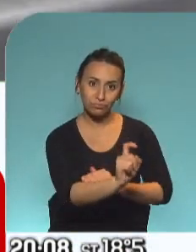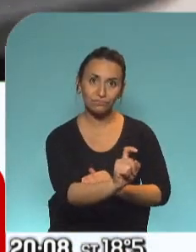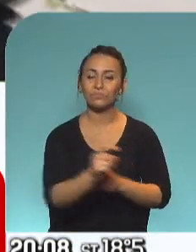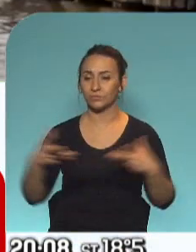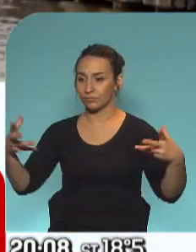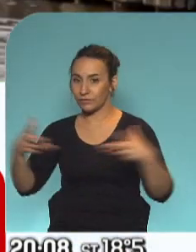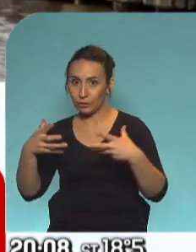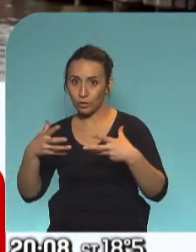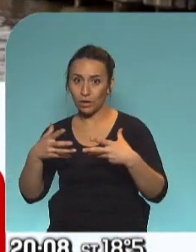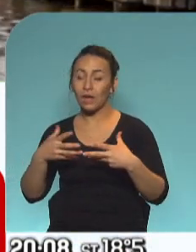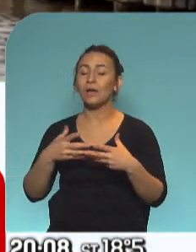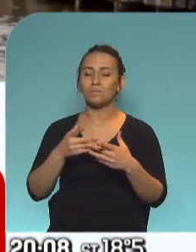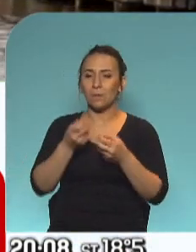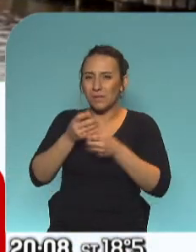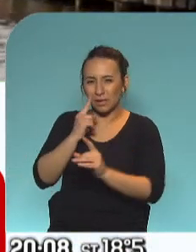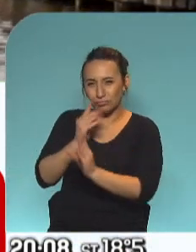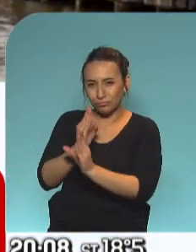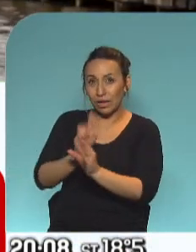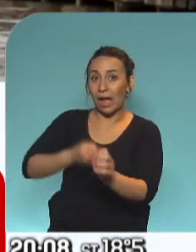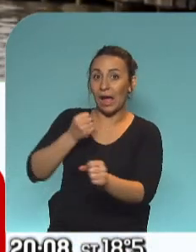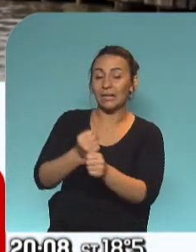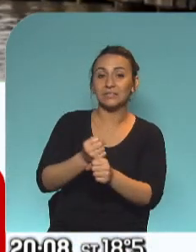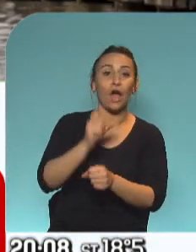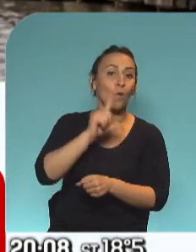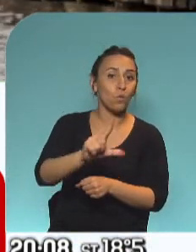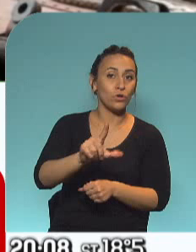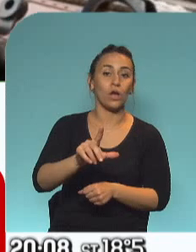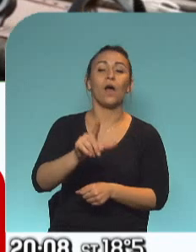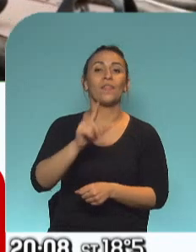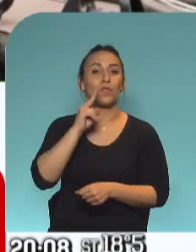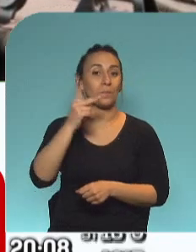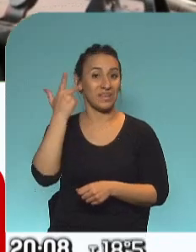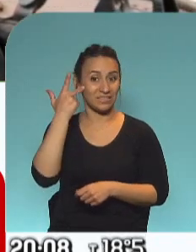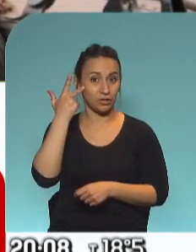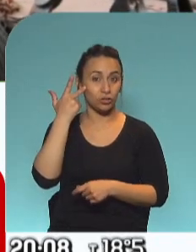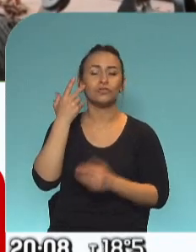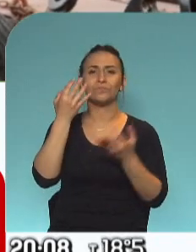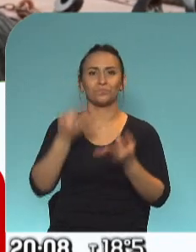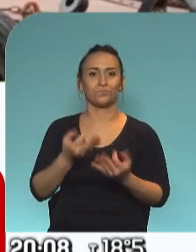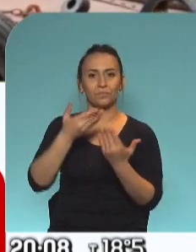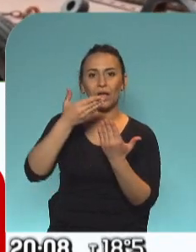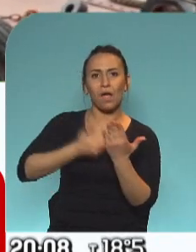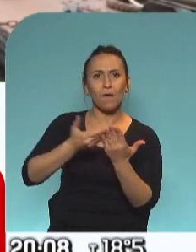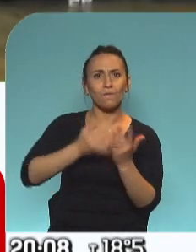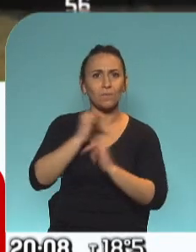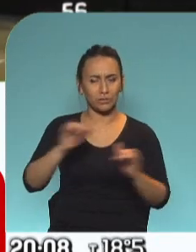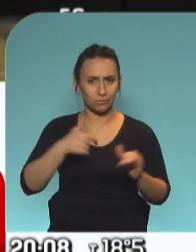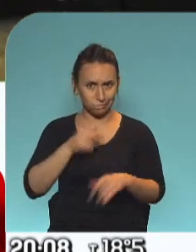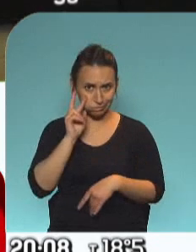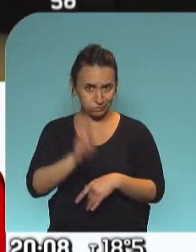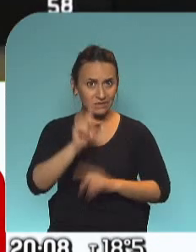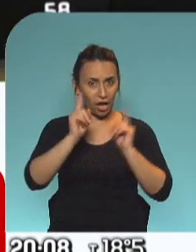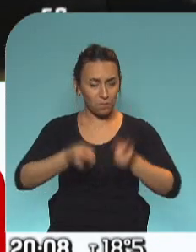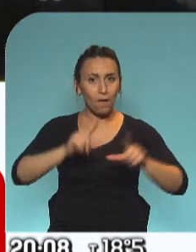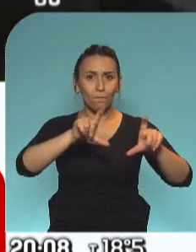julio del año 2018. Y lo que le aportaban básicamente, y esto es realmente muy fuerte, yo he visto algunas fotos,